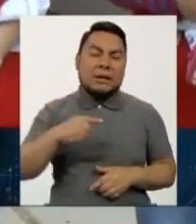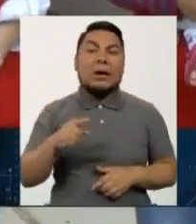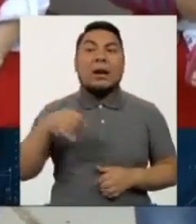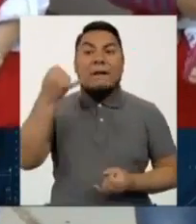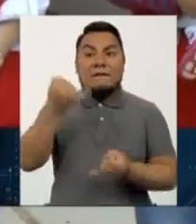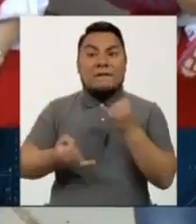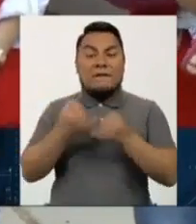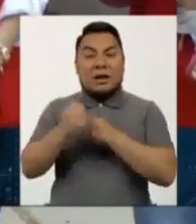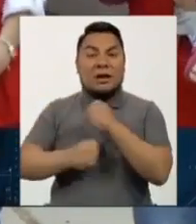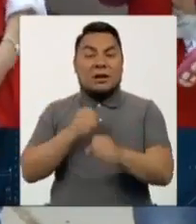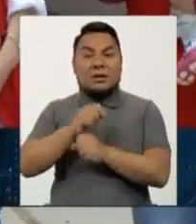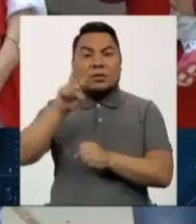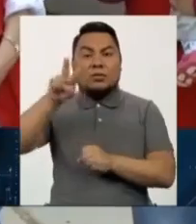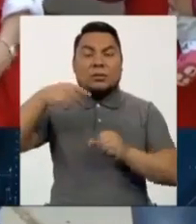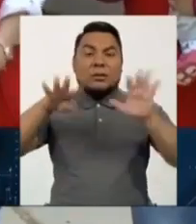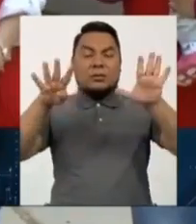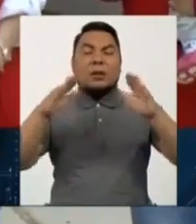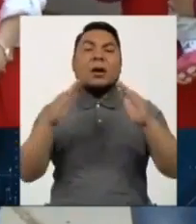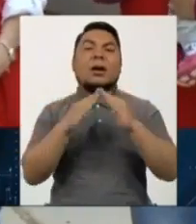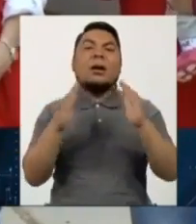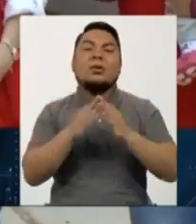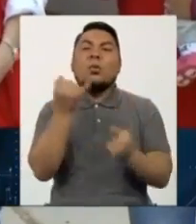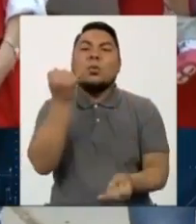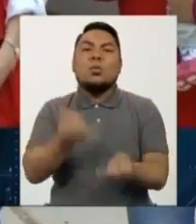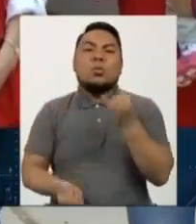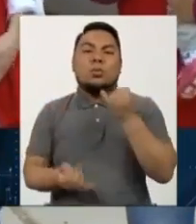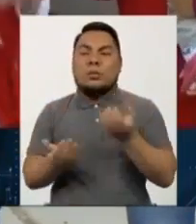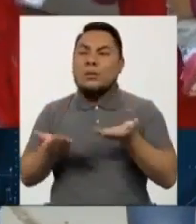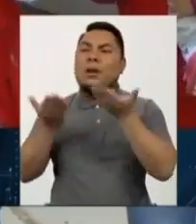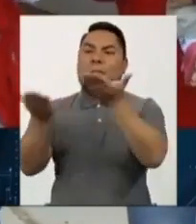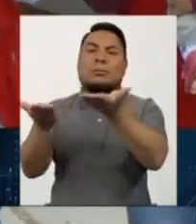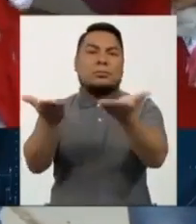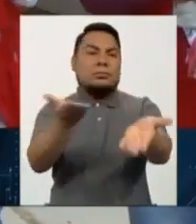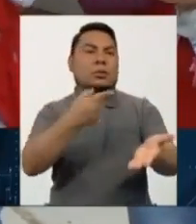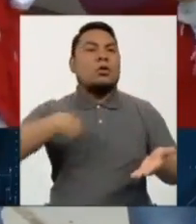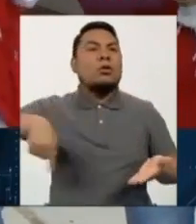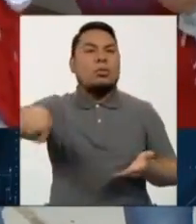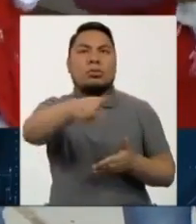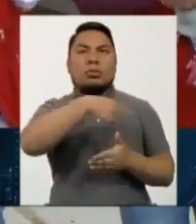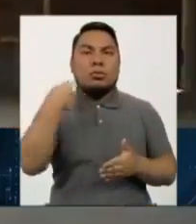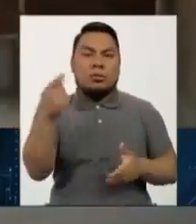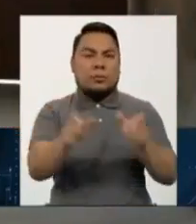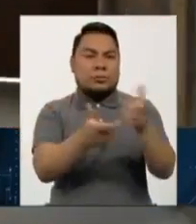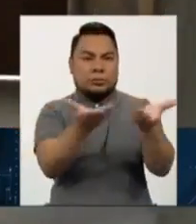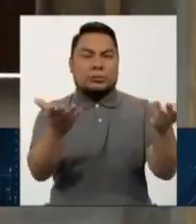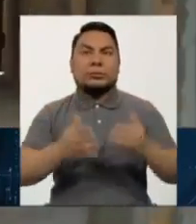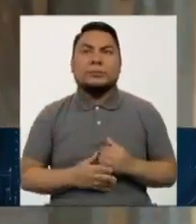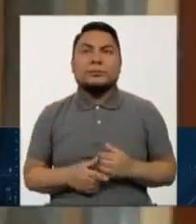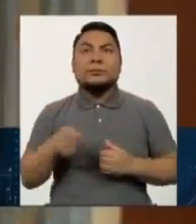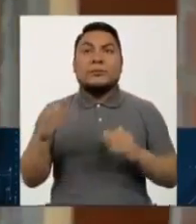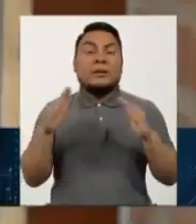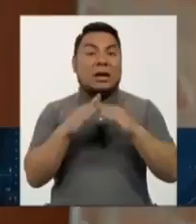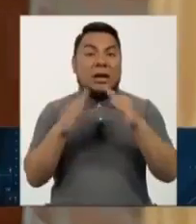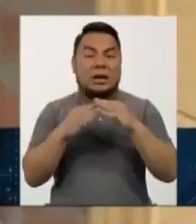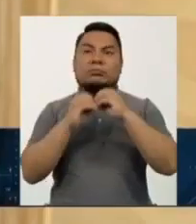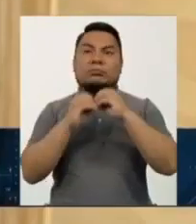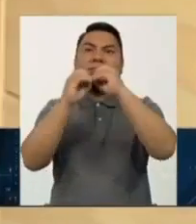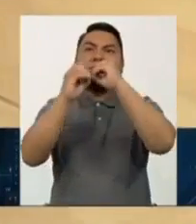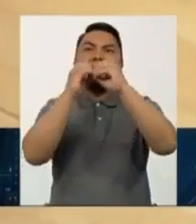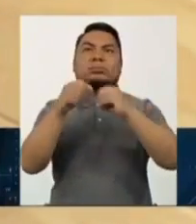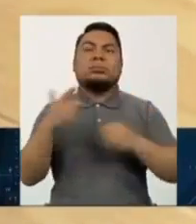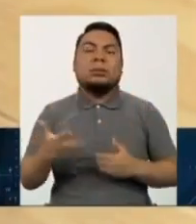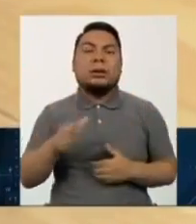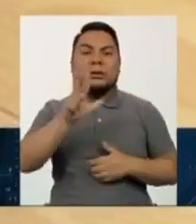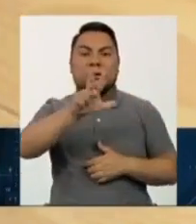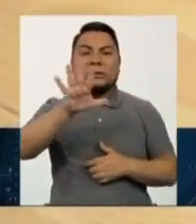2019 la vivienda última la vivienda que se concluya para todos ustedes las casas tienen una extensión